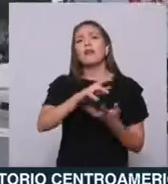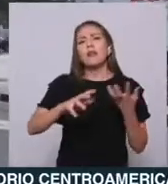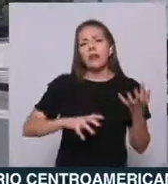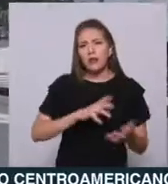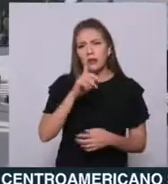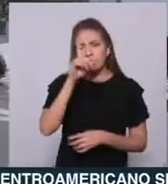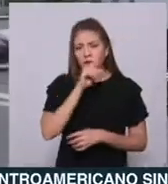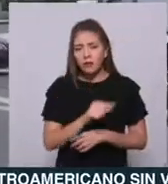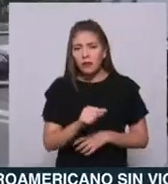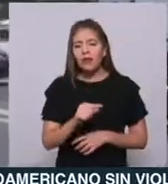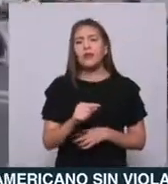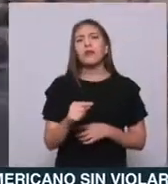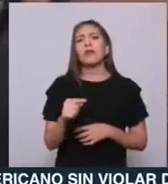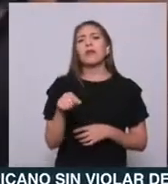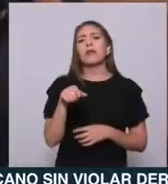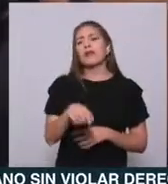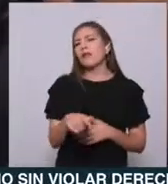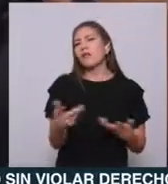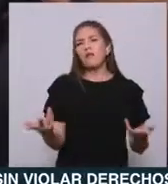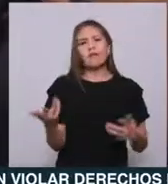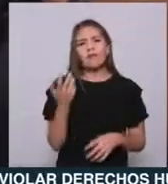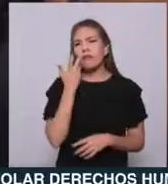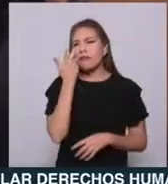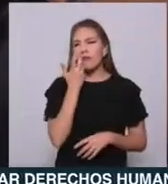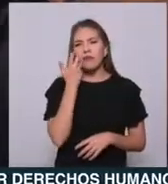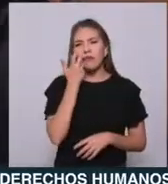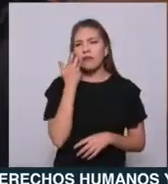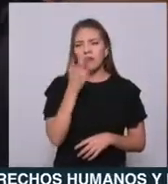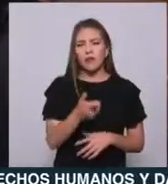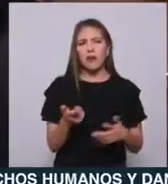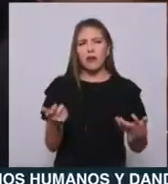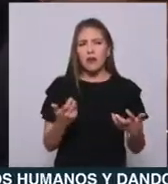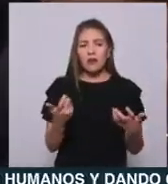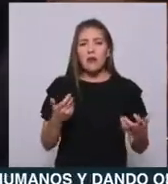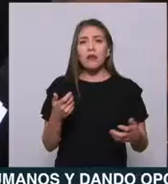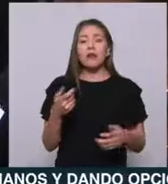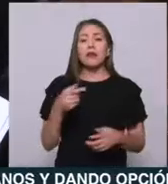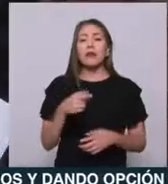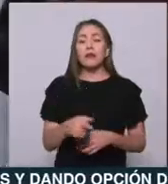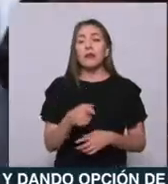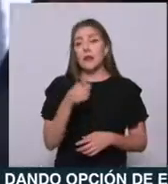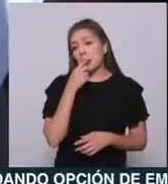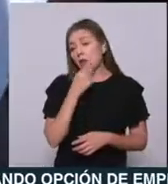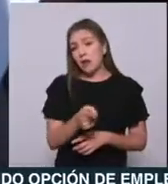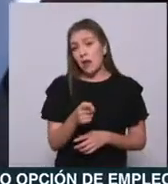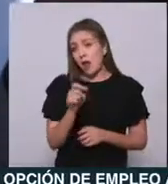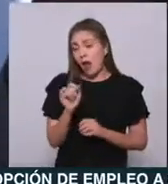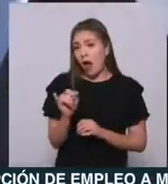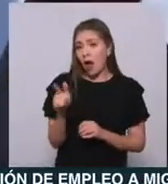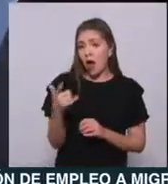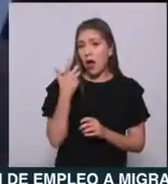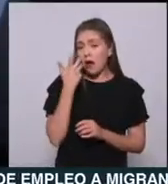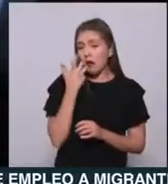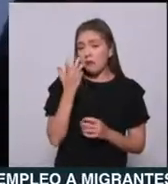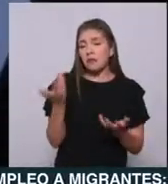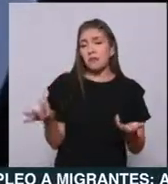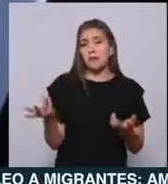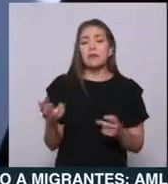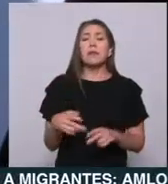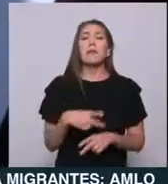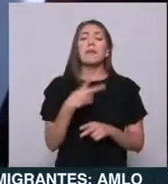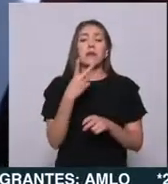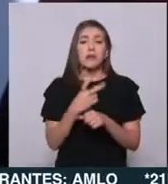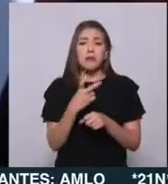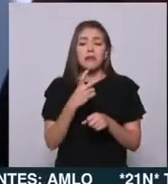queda claro si eso fue a propósito o fue un desliz. Ellos dicen que fue a propósito. Bueno, en fin, esa es una. La otra es